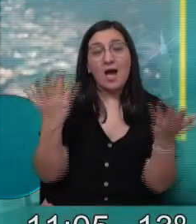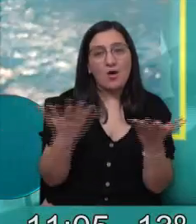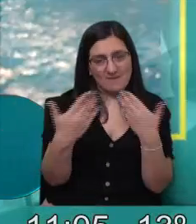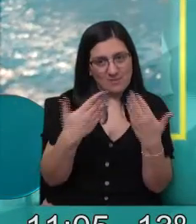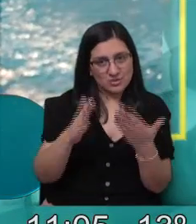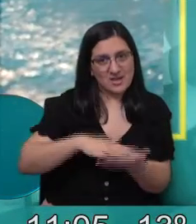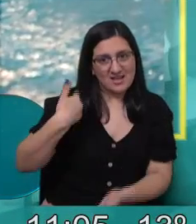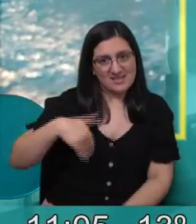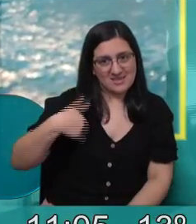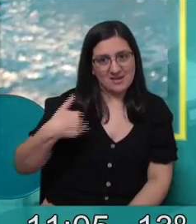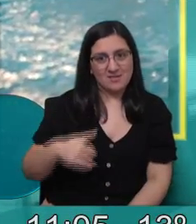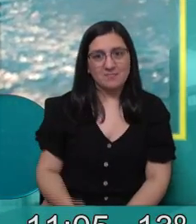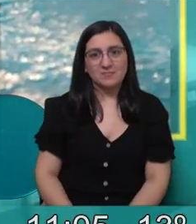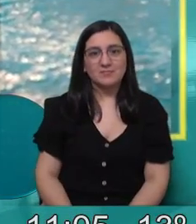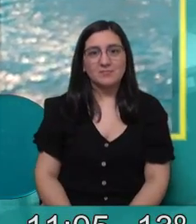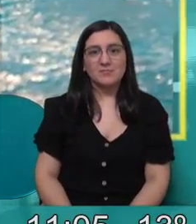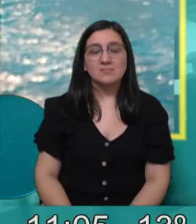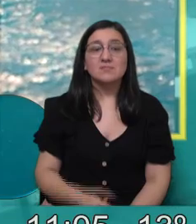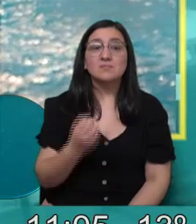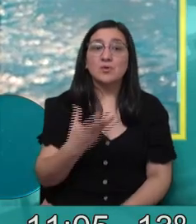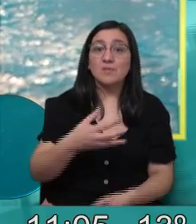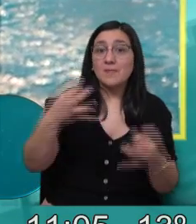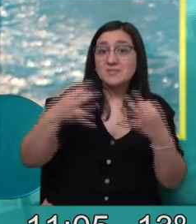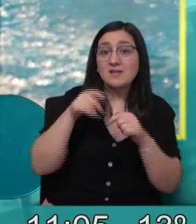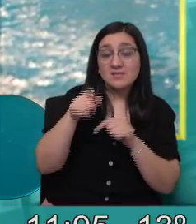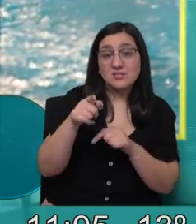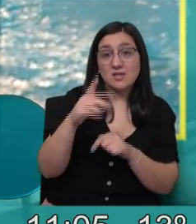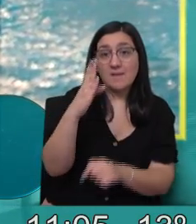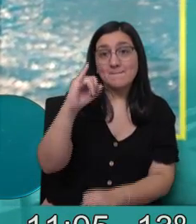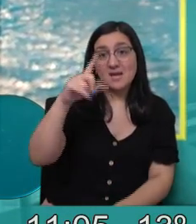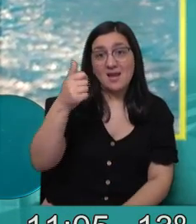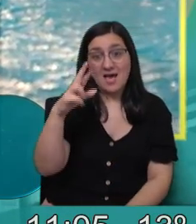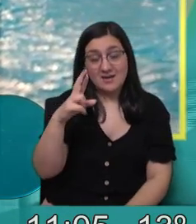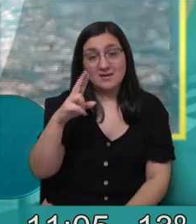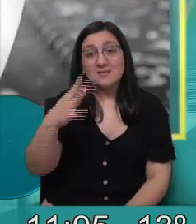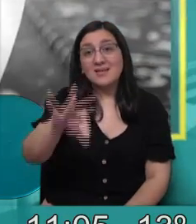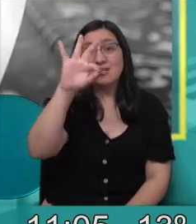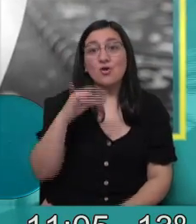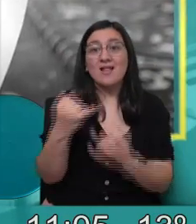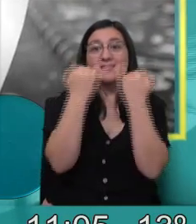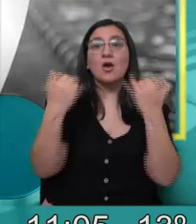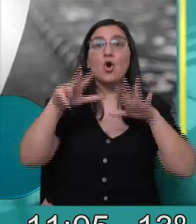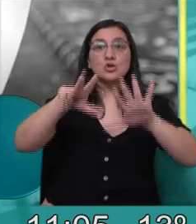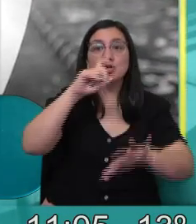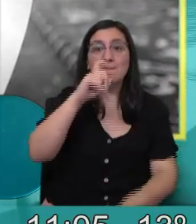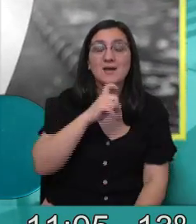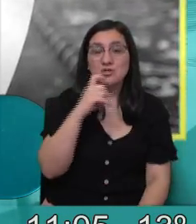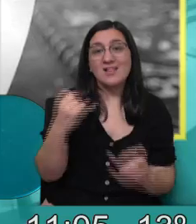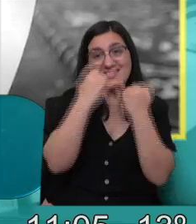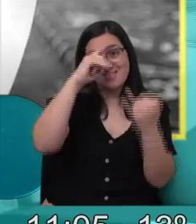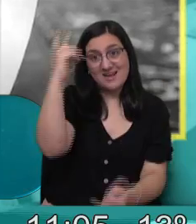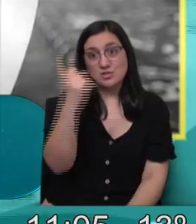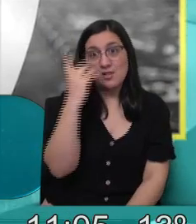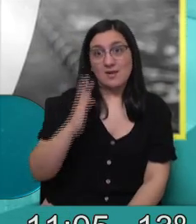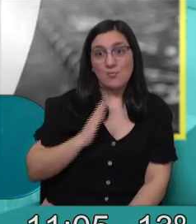Salgo un poco del Uruguay, porque la particularidad que tiene Pilar es que eligió el día 8 de marzo, el Día Internacional de la